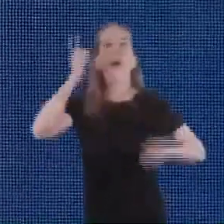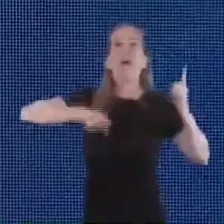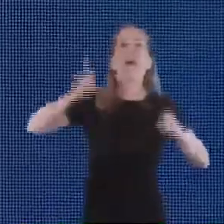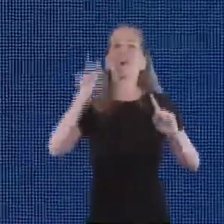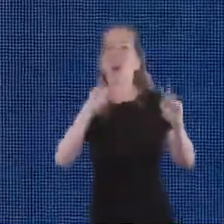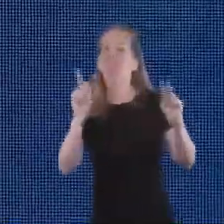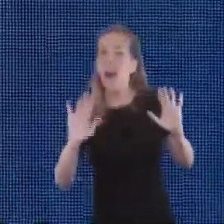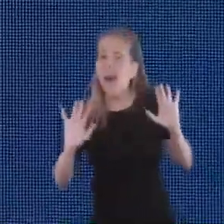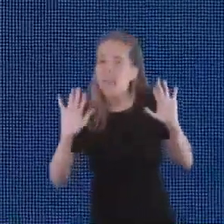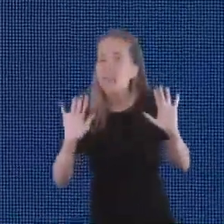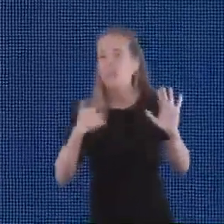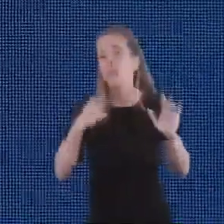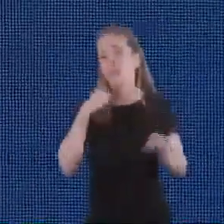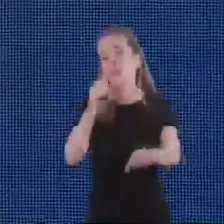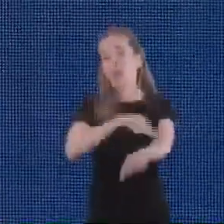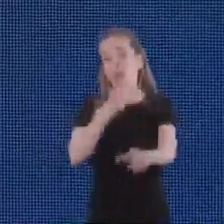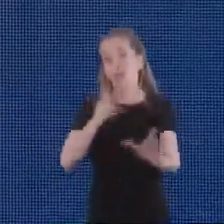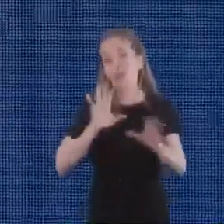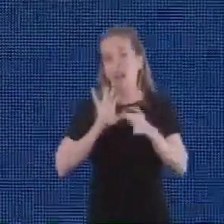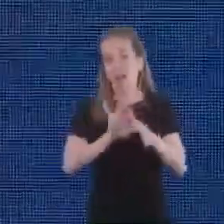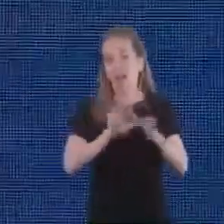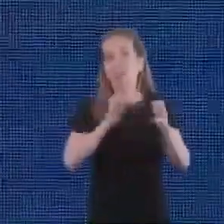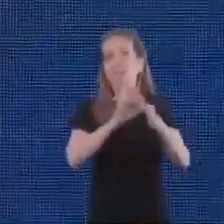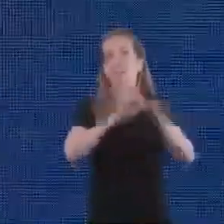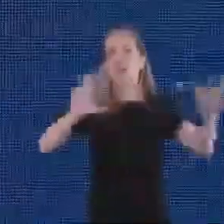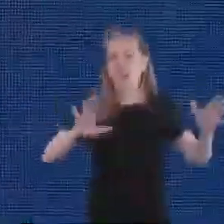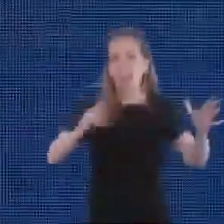Yo que soy un hijo de la democracia, sé que los gritos sirven de poco.